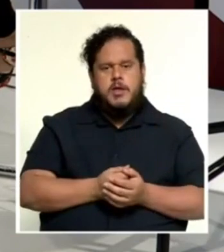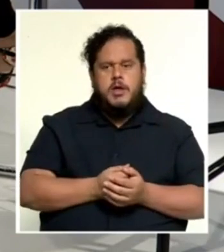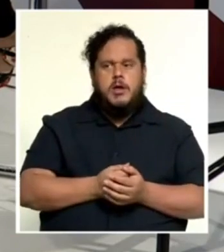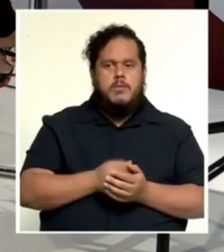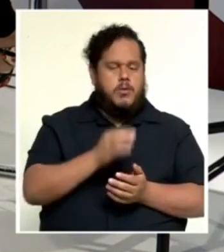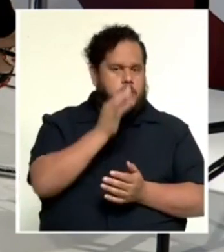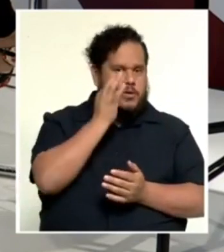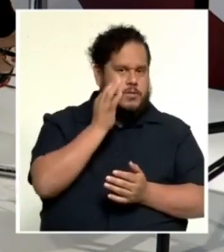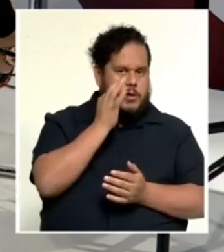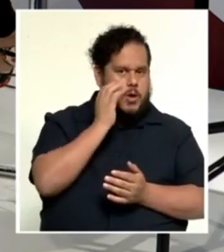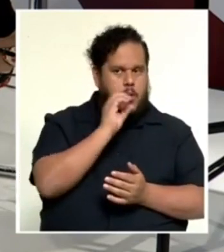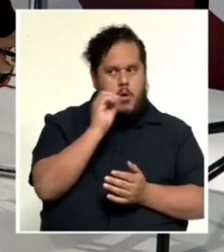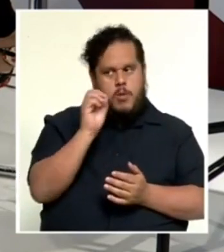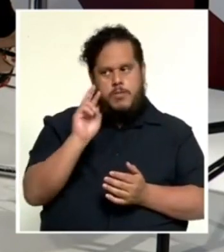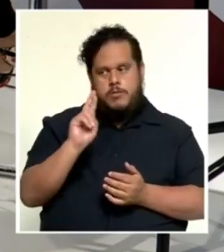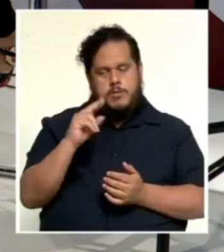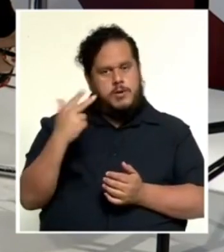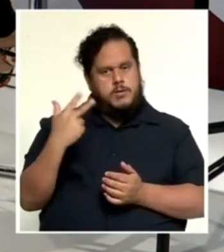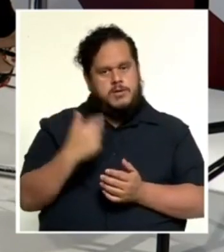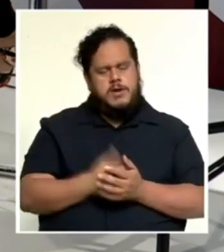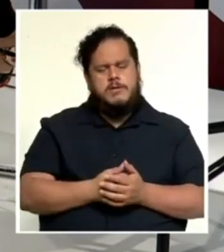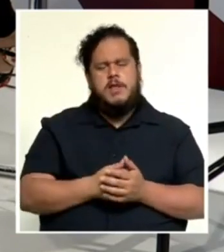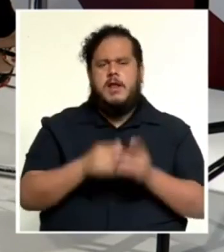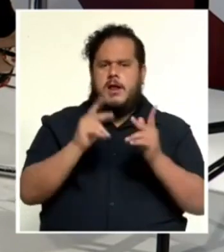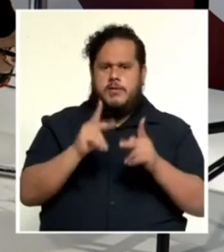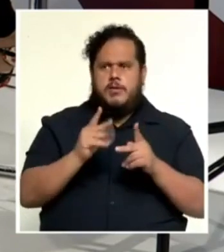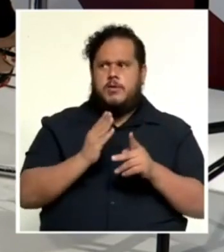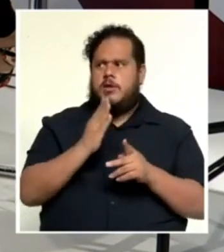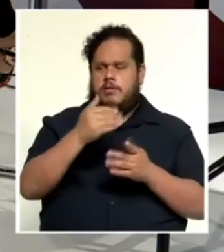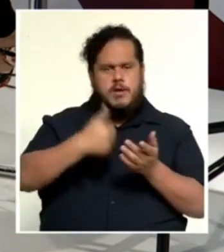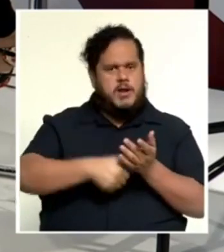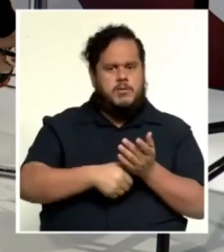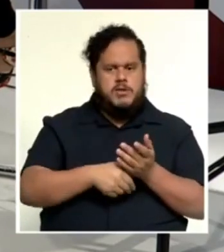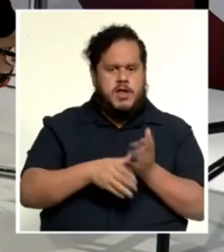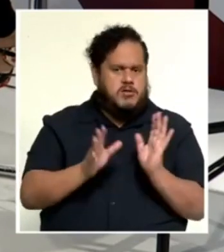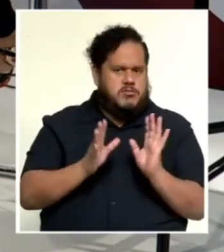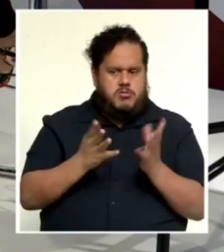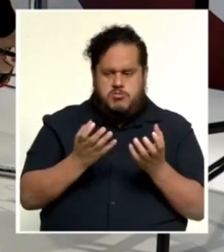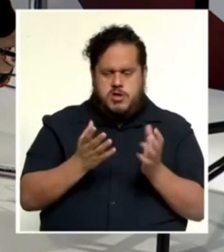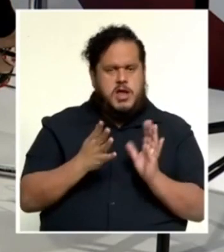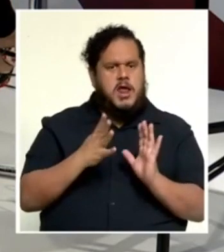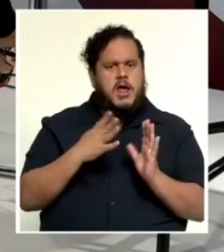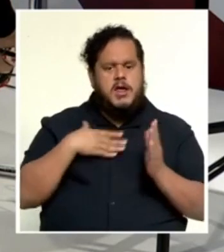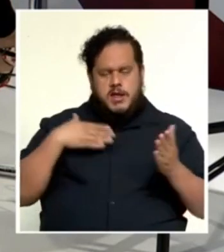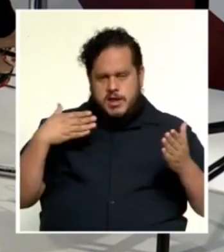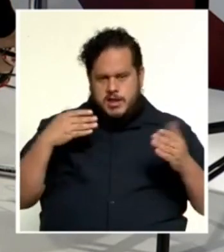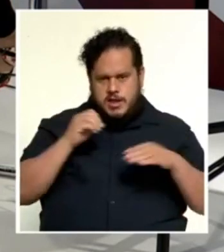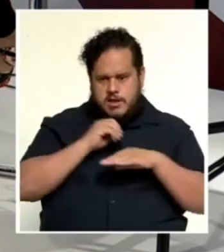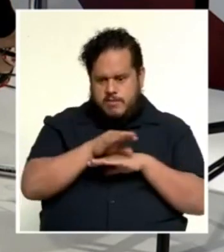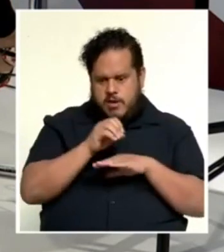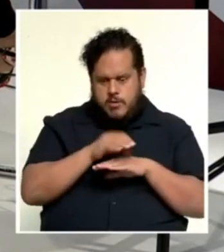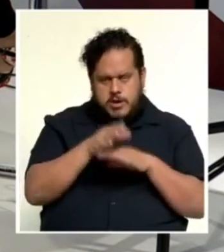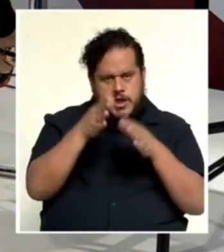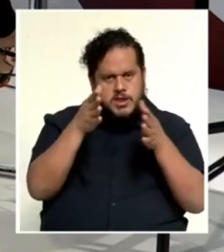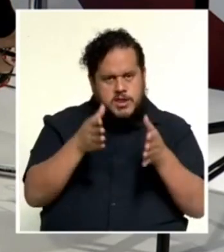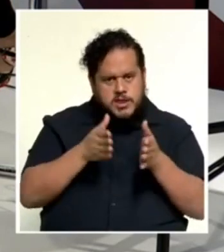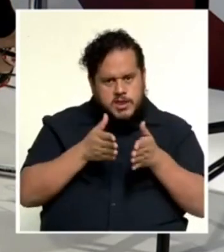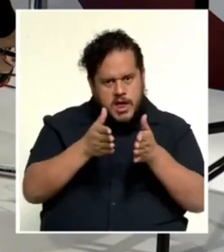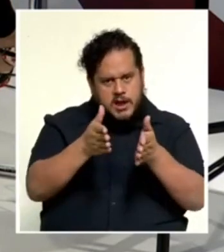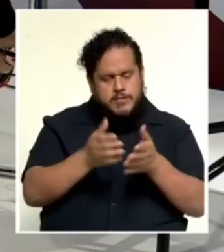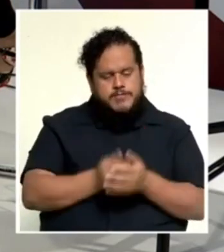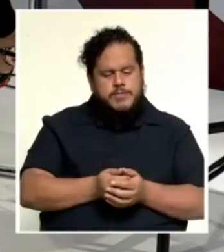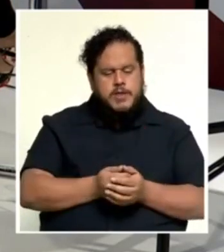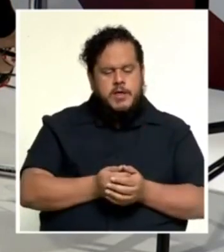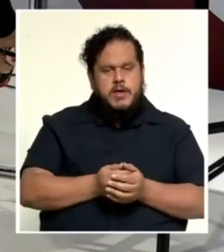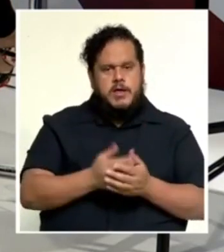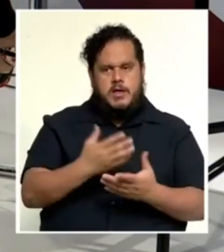María Figueres o por Rodrigo Chávez. La gente va a votar como quiera y se va a orientar según, digamos,